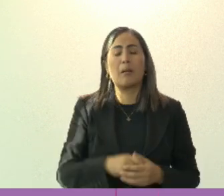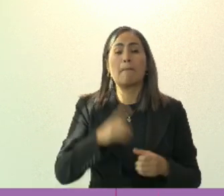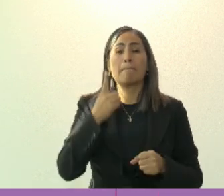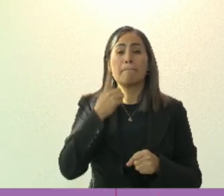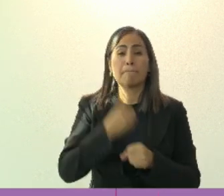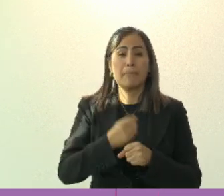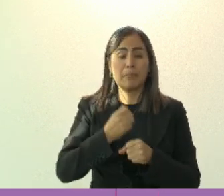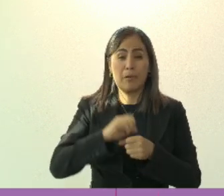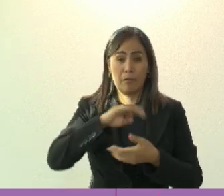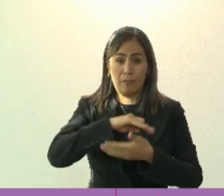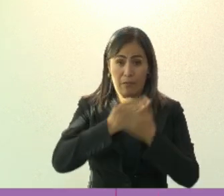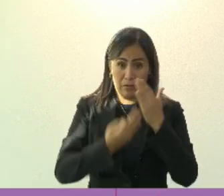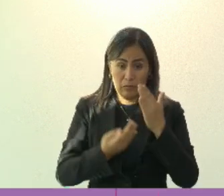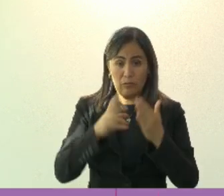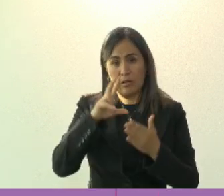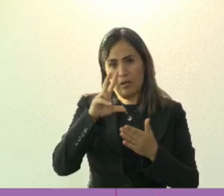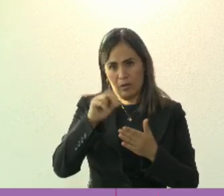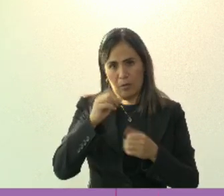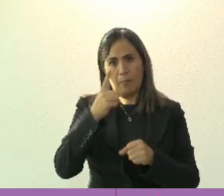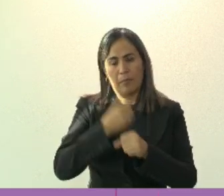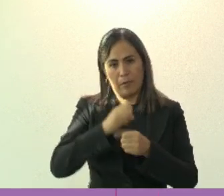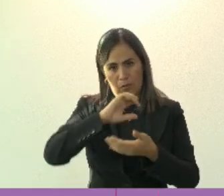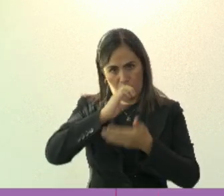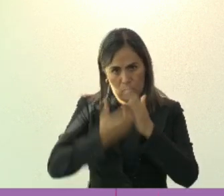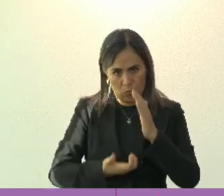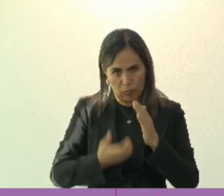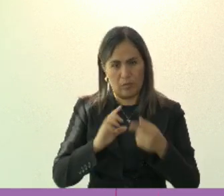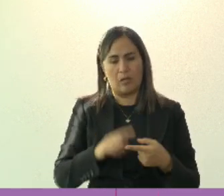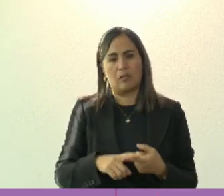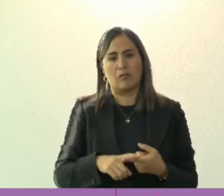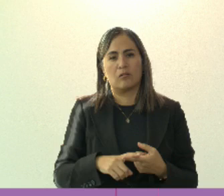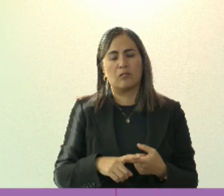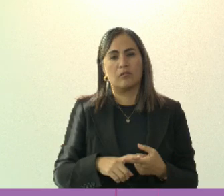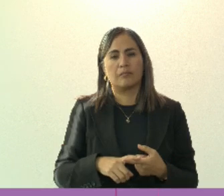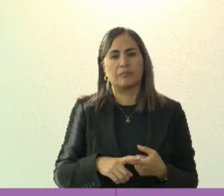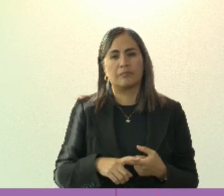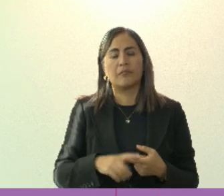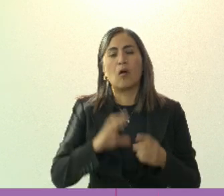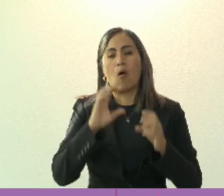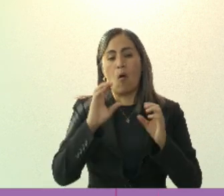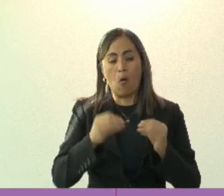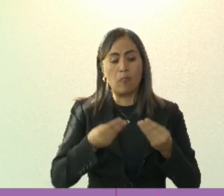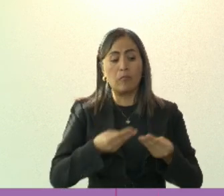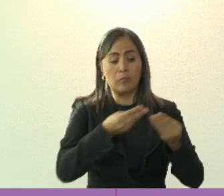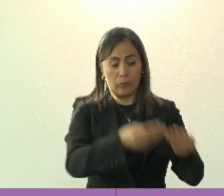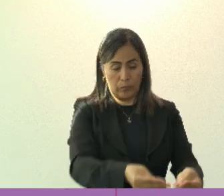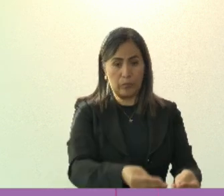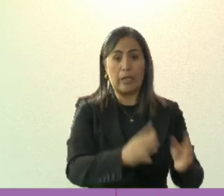no tengo el contrato, o no puede estar la entrega en el almacén